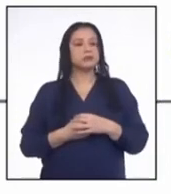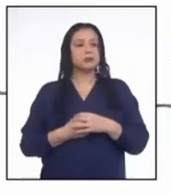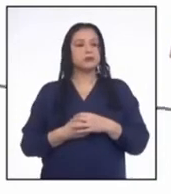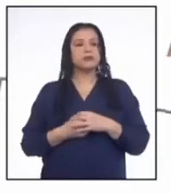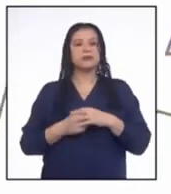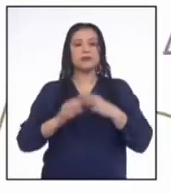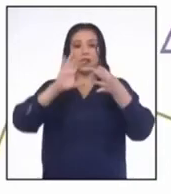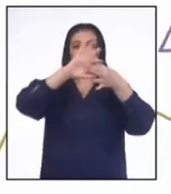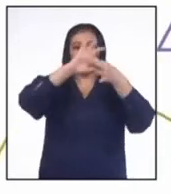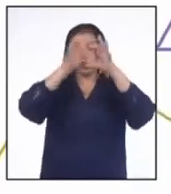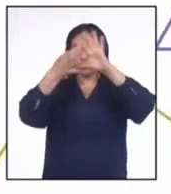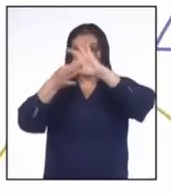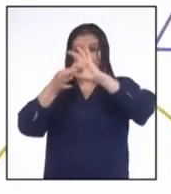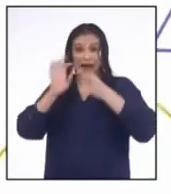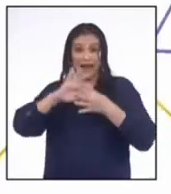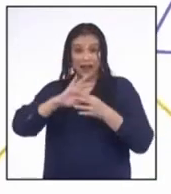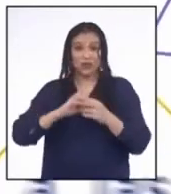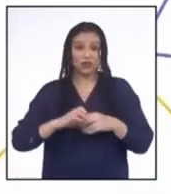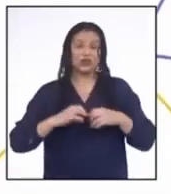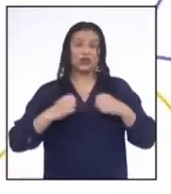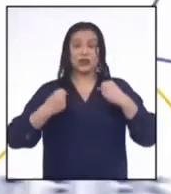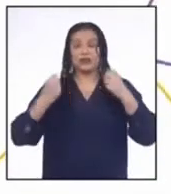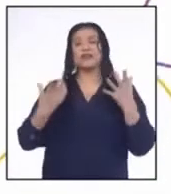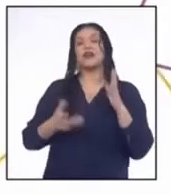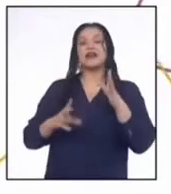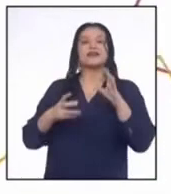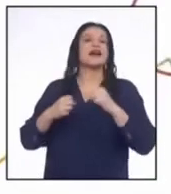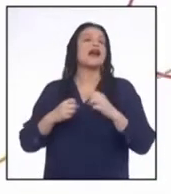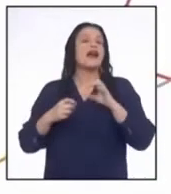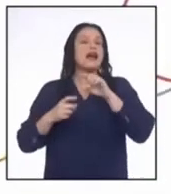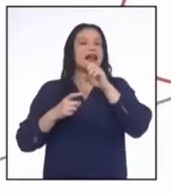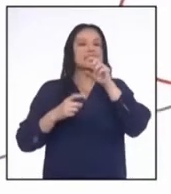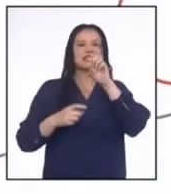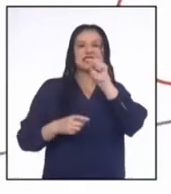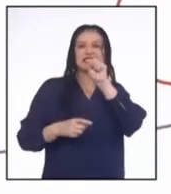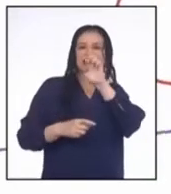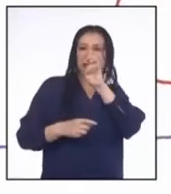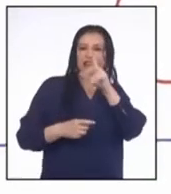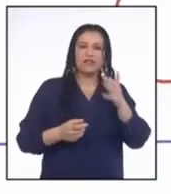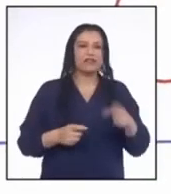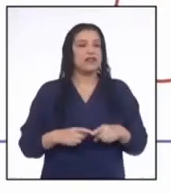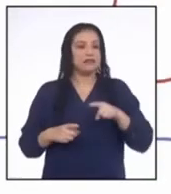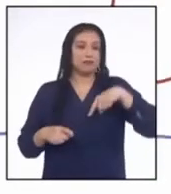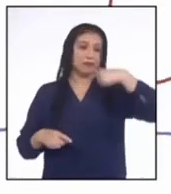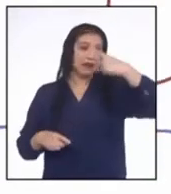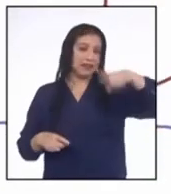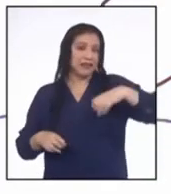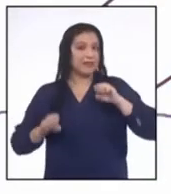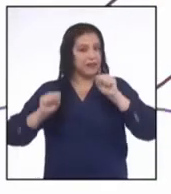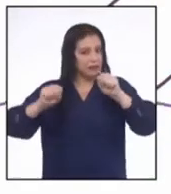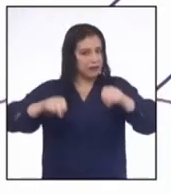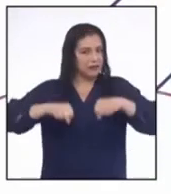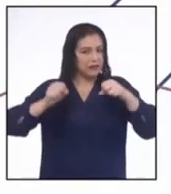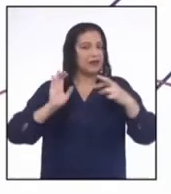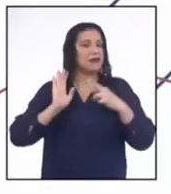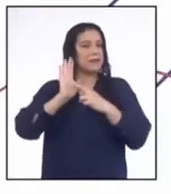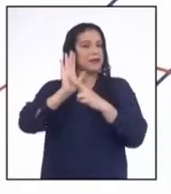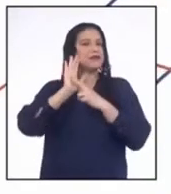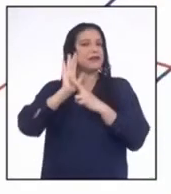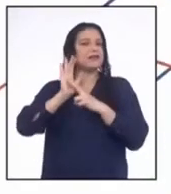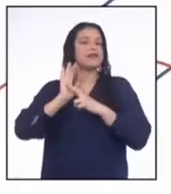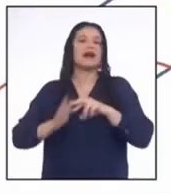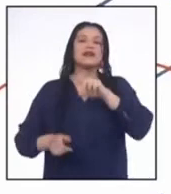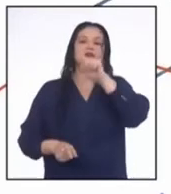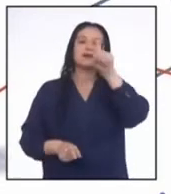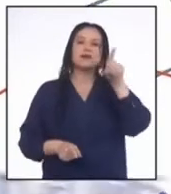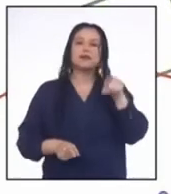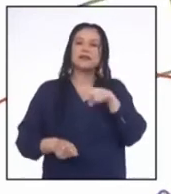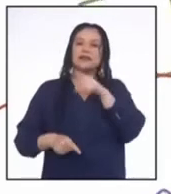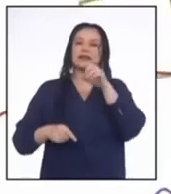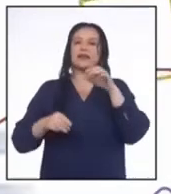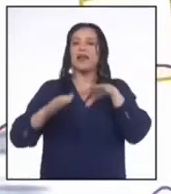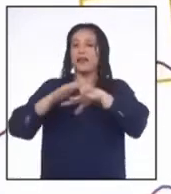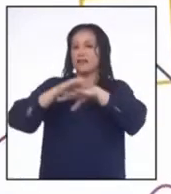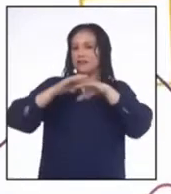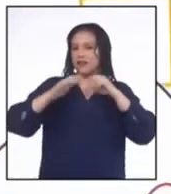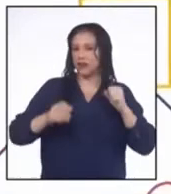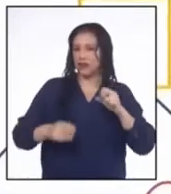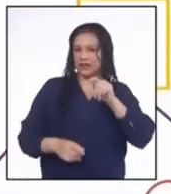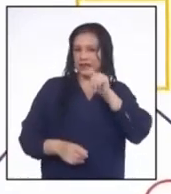olímpicos que representan a las circunferencias secantes. Las llantas de bicicleta que representan a las circunferencias tangentes